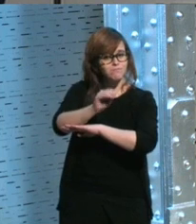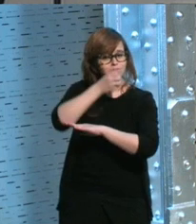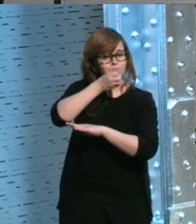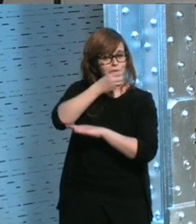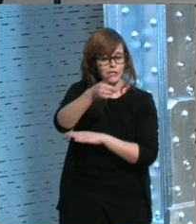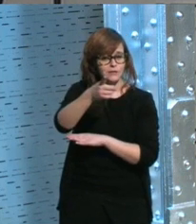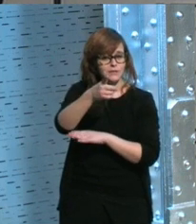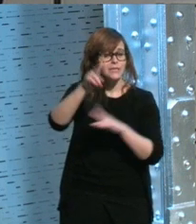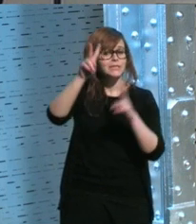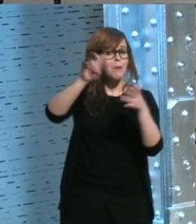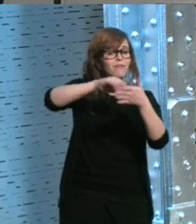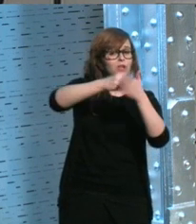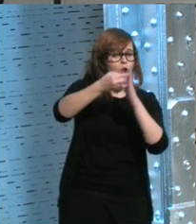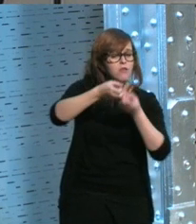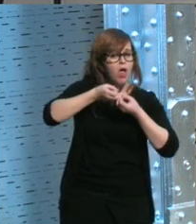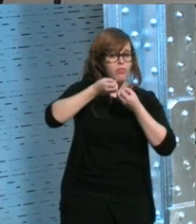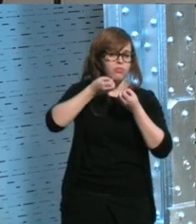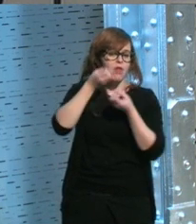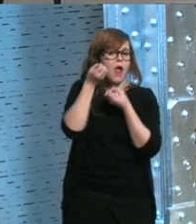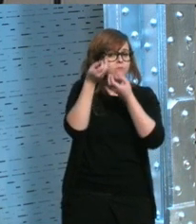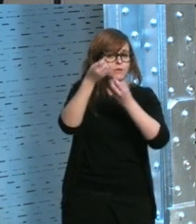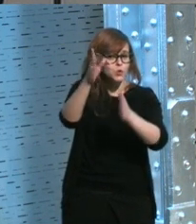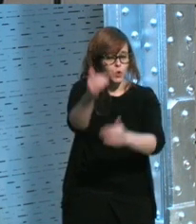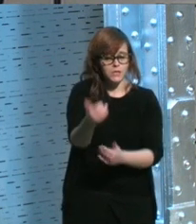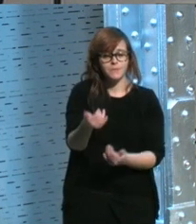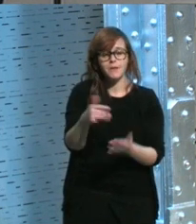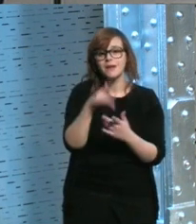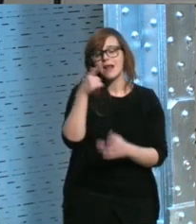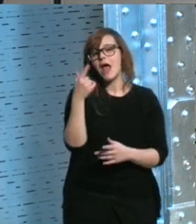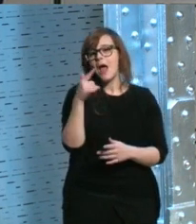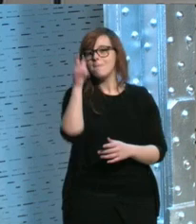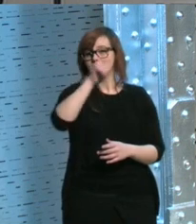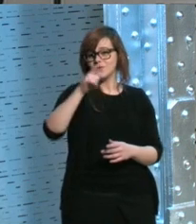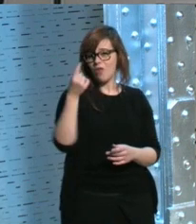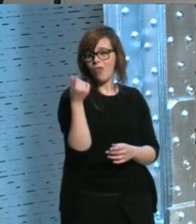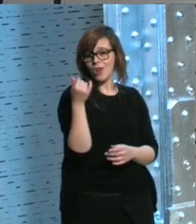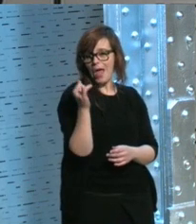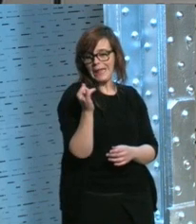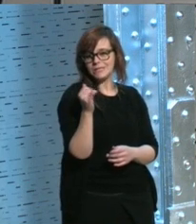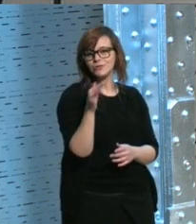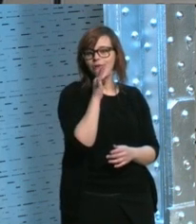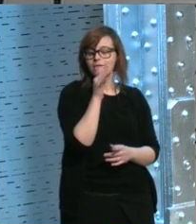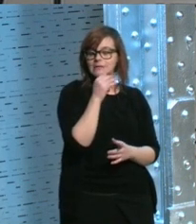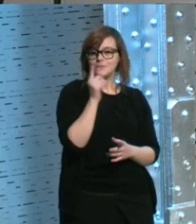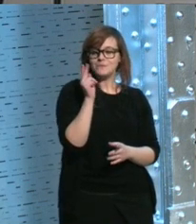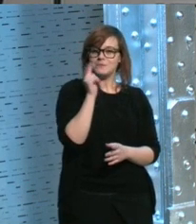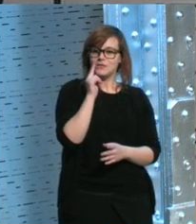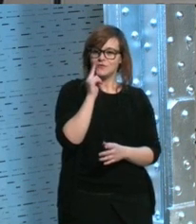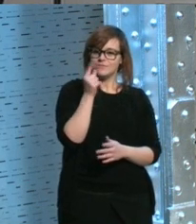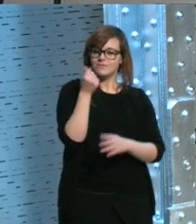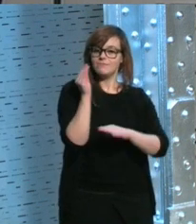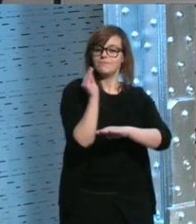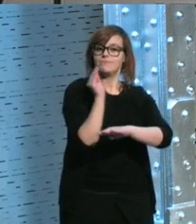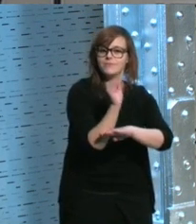información. En muchas partes la gente que tiene dinero todavía tiene miedo de la forma de inversión